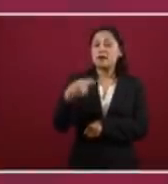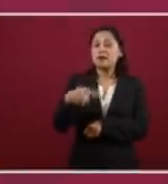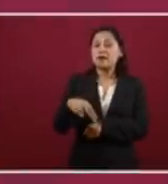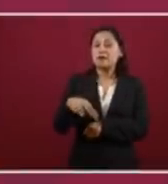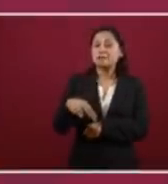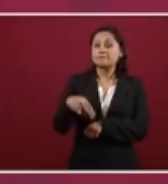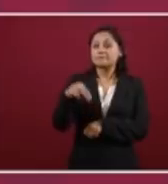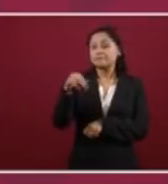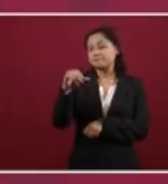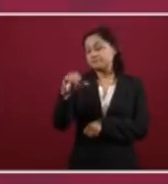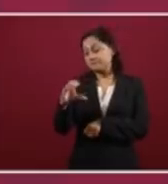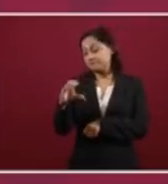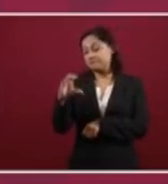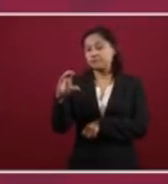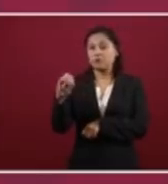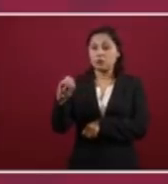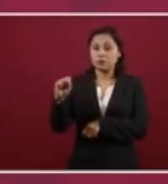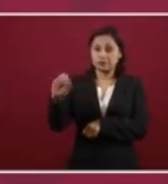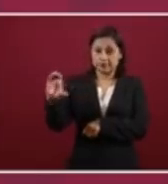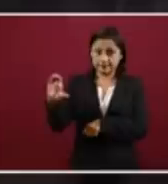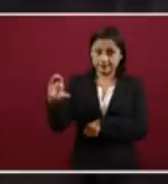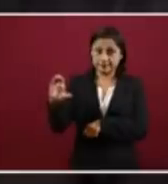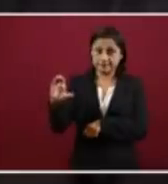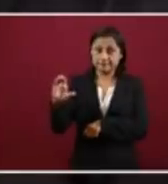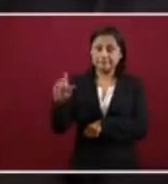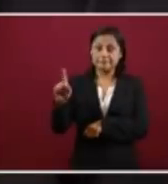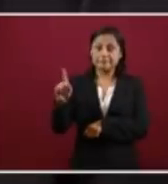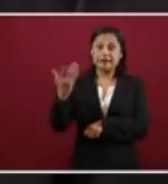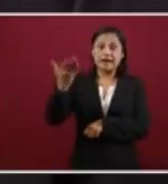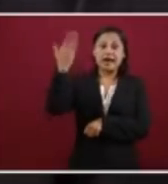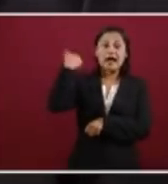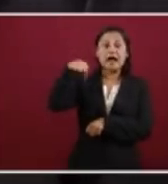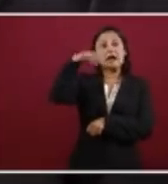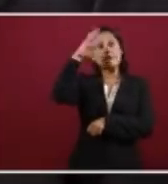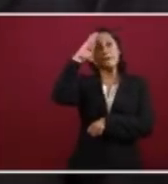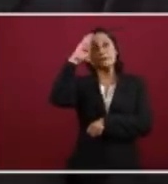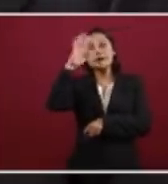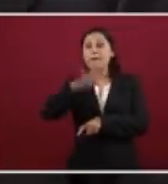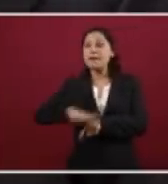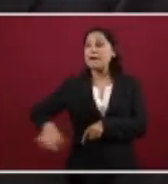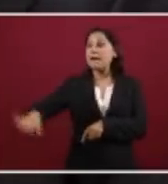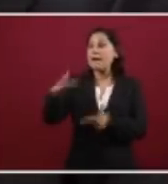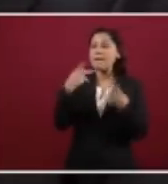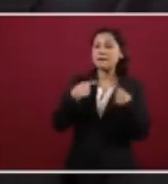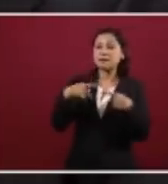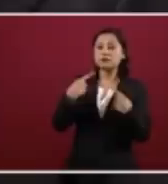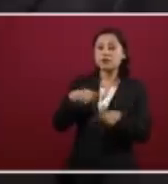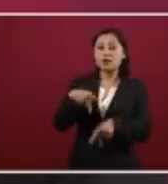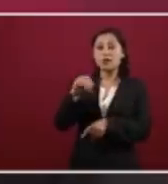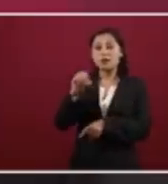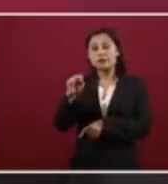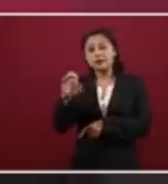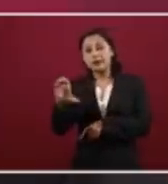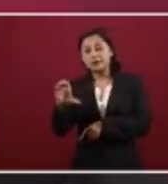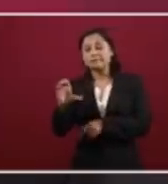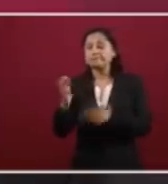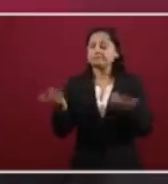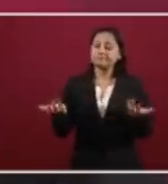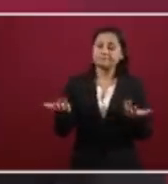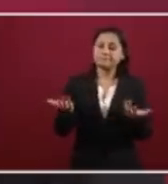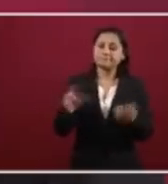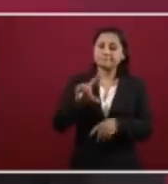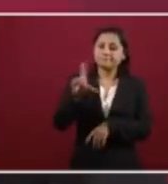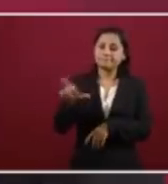lo que antes se llamaba pueblo y de repente se le puso sociedad